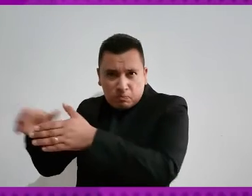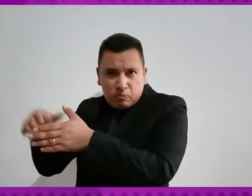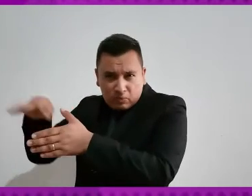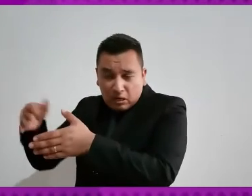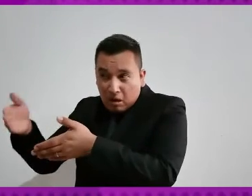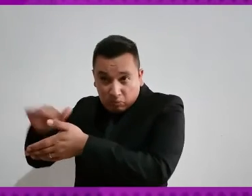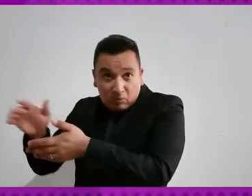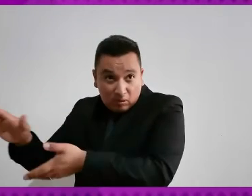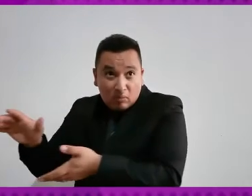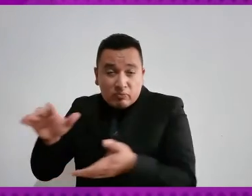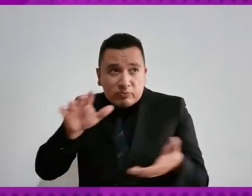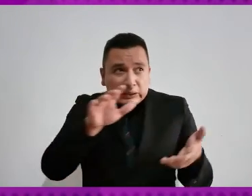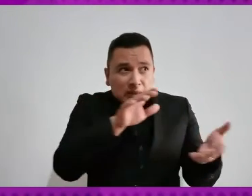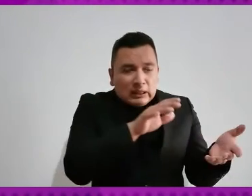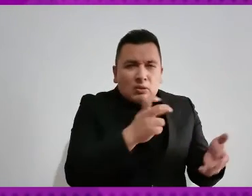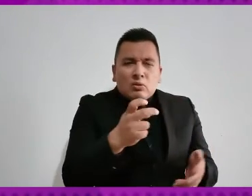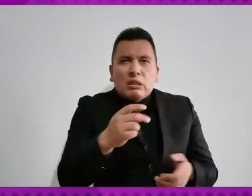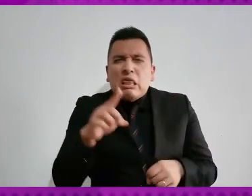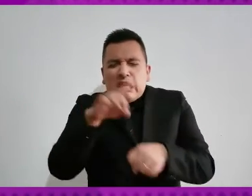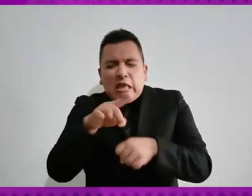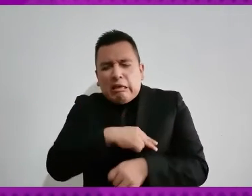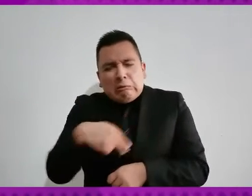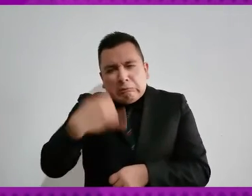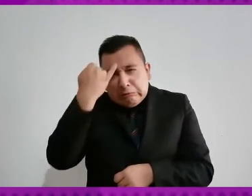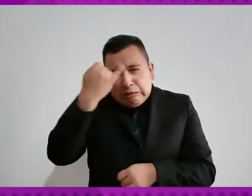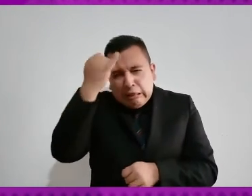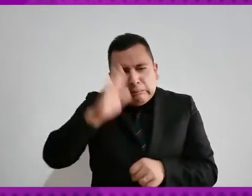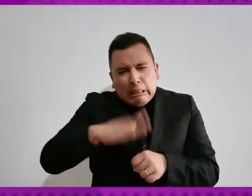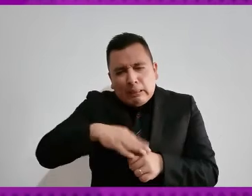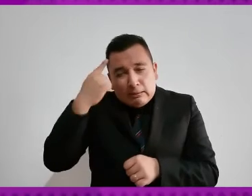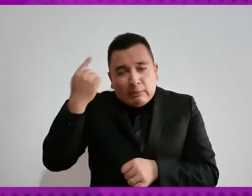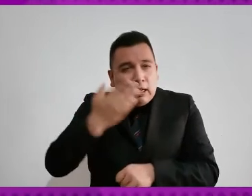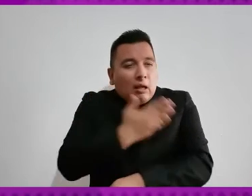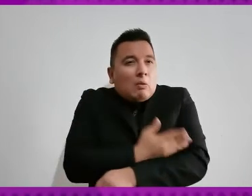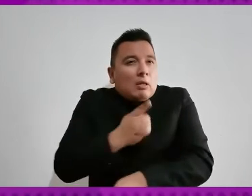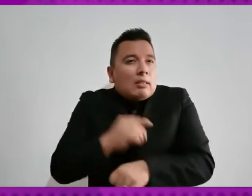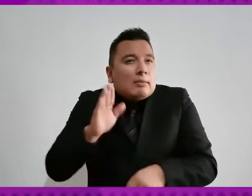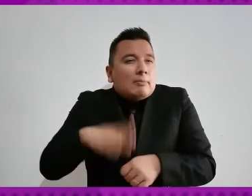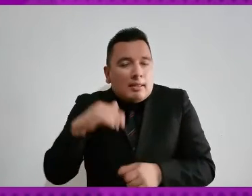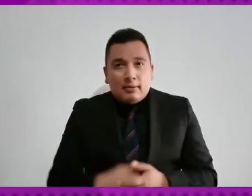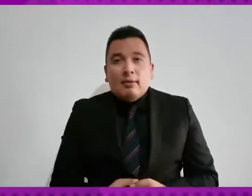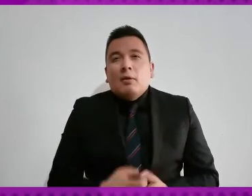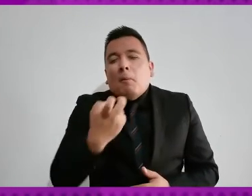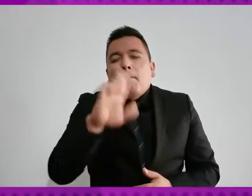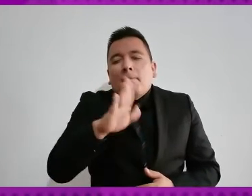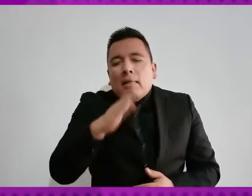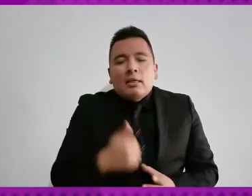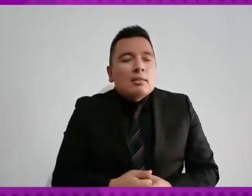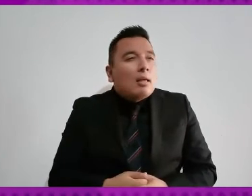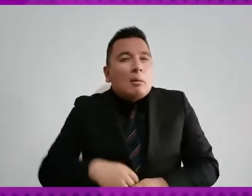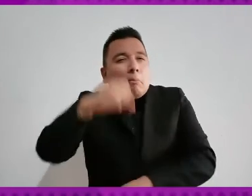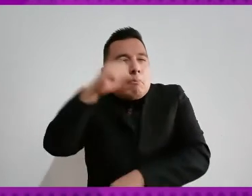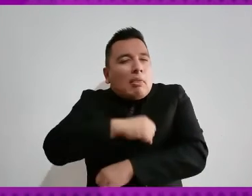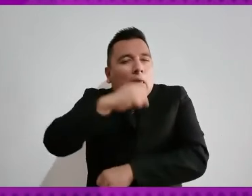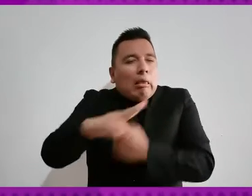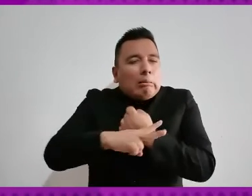votó. Entonces, cada día afinamos más, hacemos más transparente. Yo hablé de una vitrina de cristal. Ya no es solo en